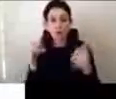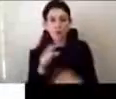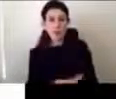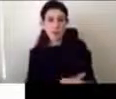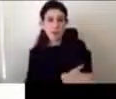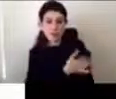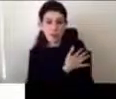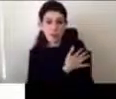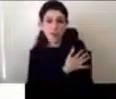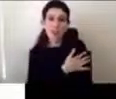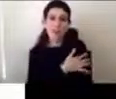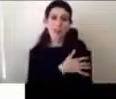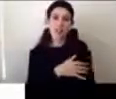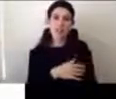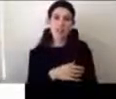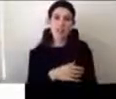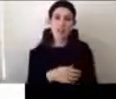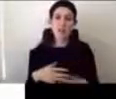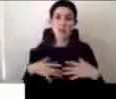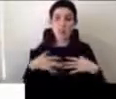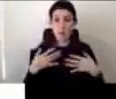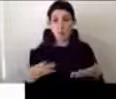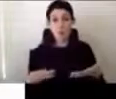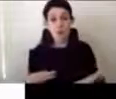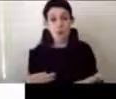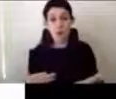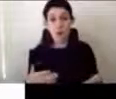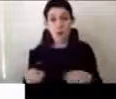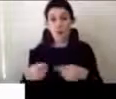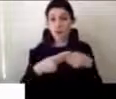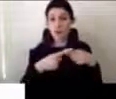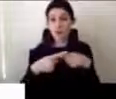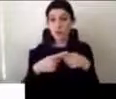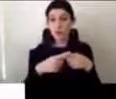juegos motores, juegos socioemocionales, juegos